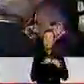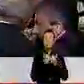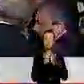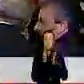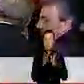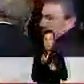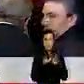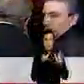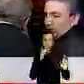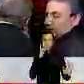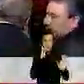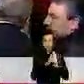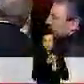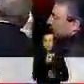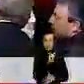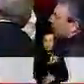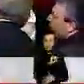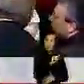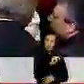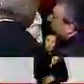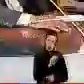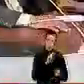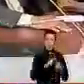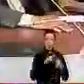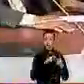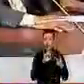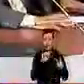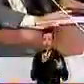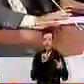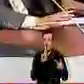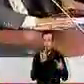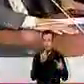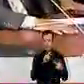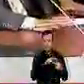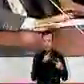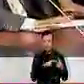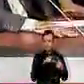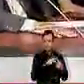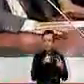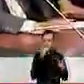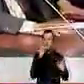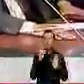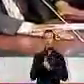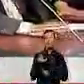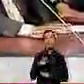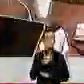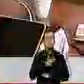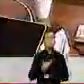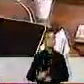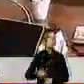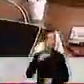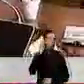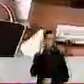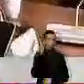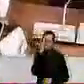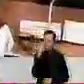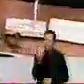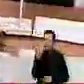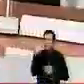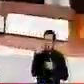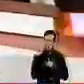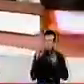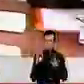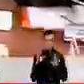asambleístas interpelantes, Yanine Cruz y Fernando Flores. Los temas por los que se le acusa es por el supuesto incumplimiento de